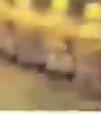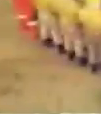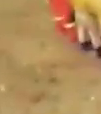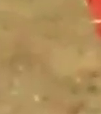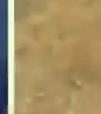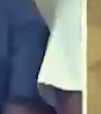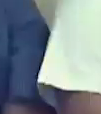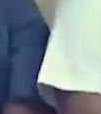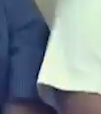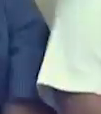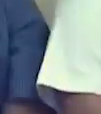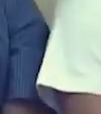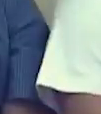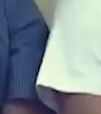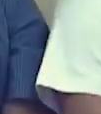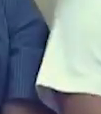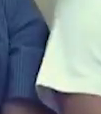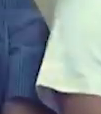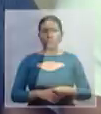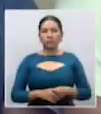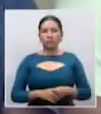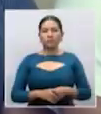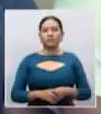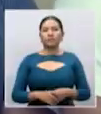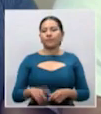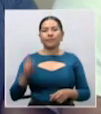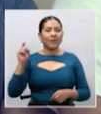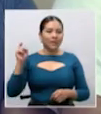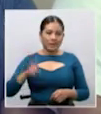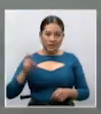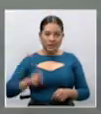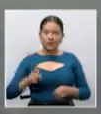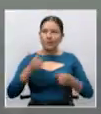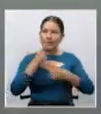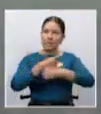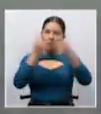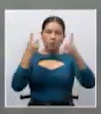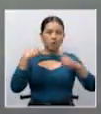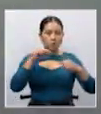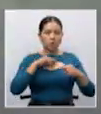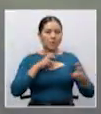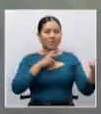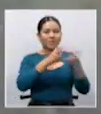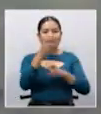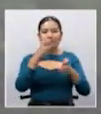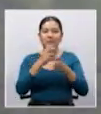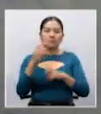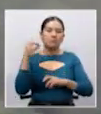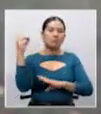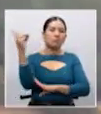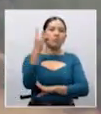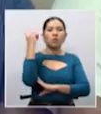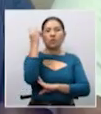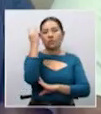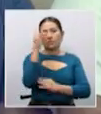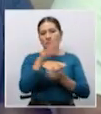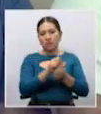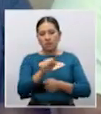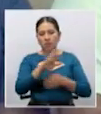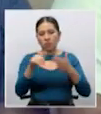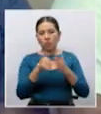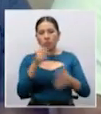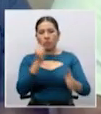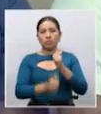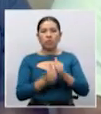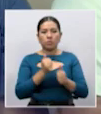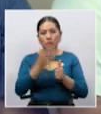Es necesario declarar situación de desastre nacional a causa de la magnitud e impacto de los daños causados por la